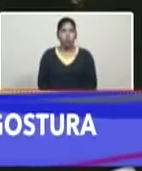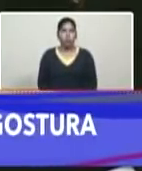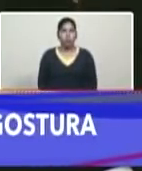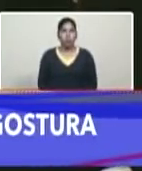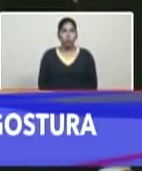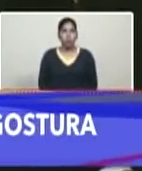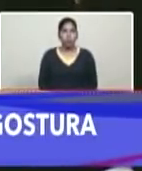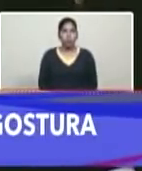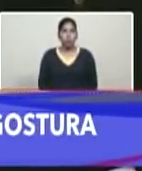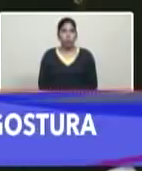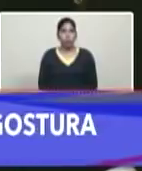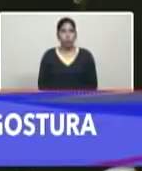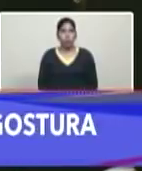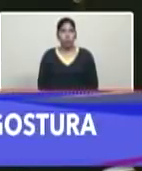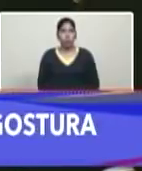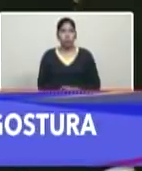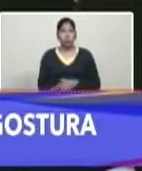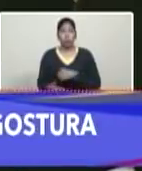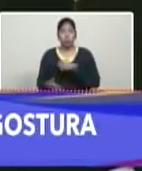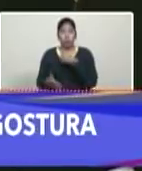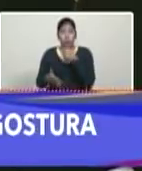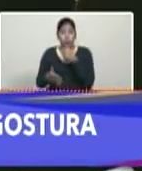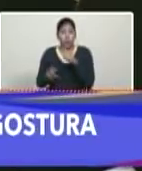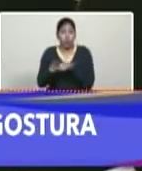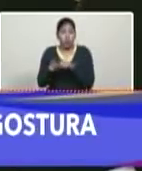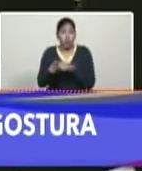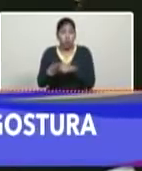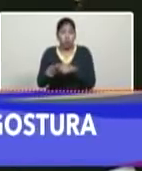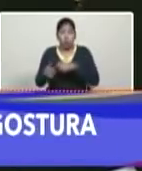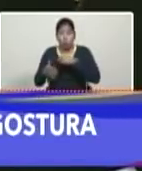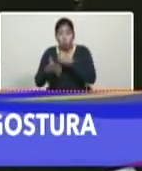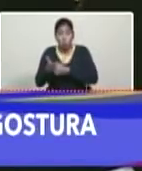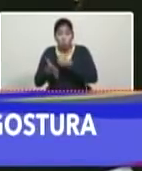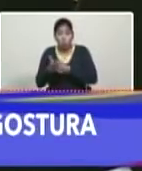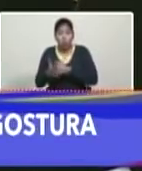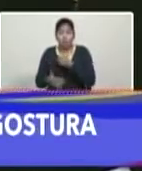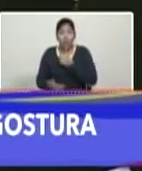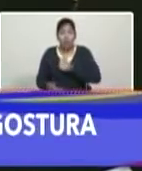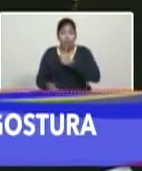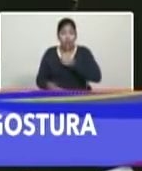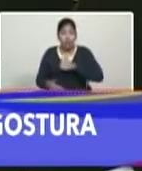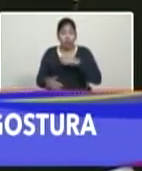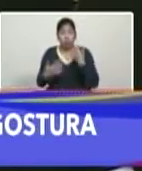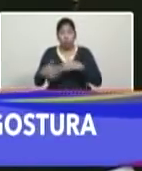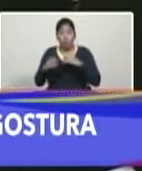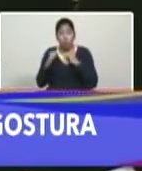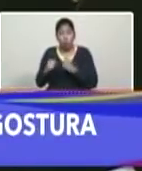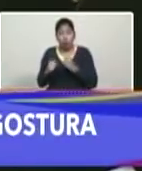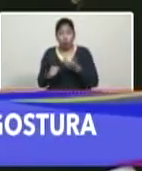de resistir al imperio más poderoso de entonces, el imperio español,